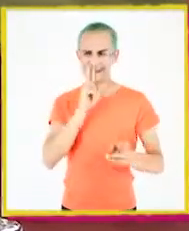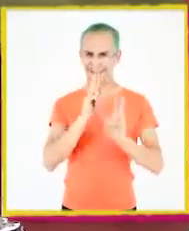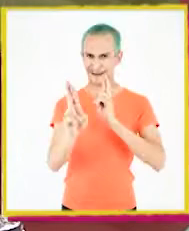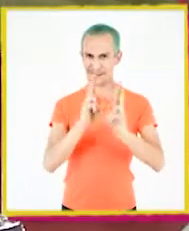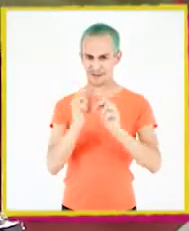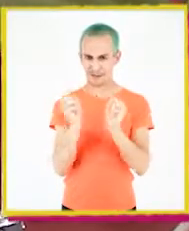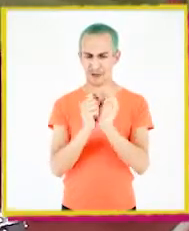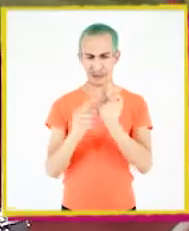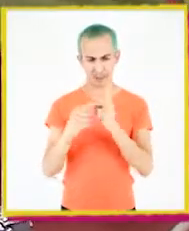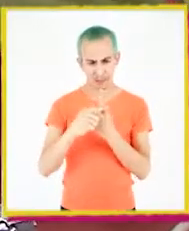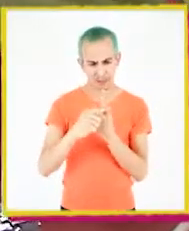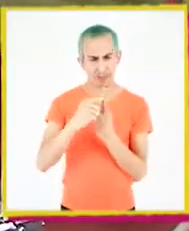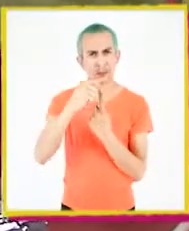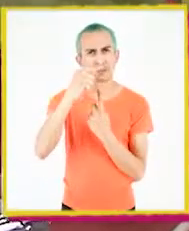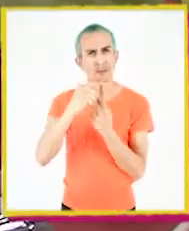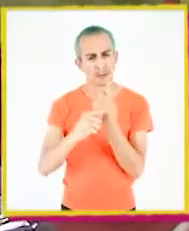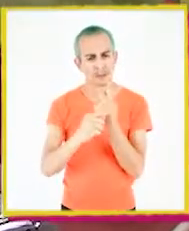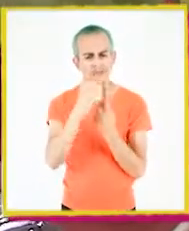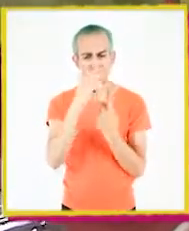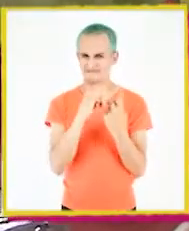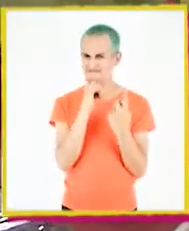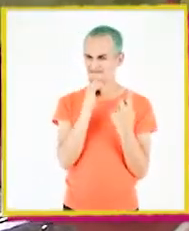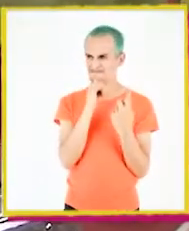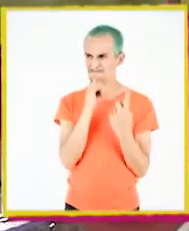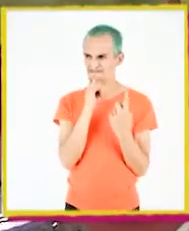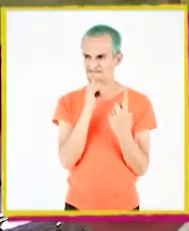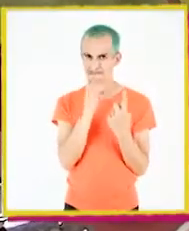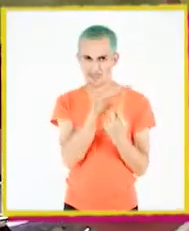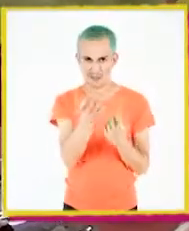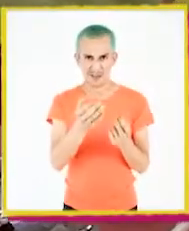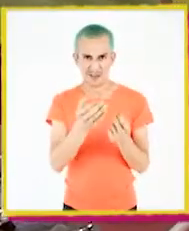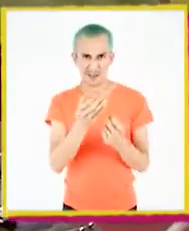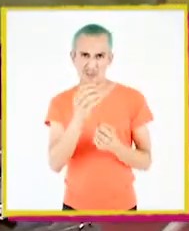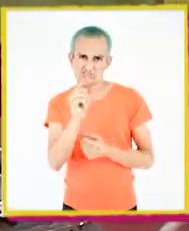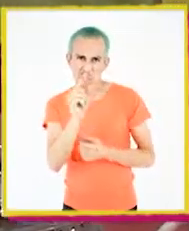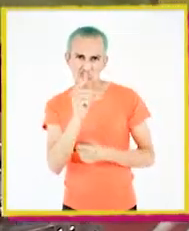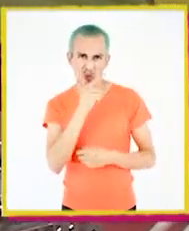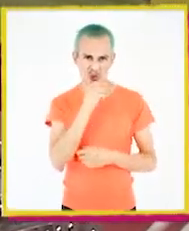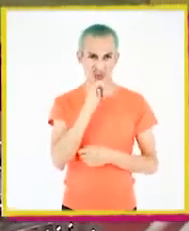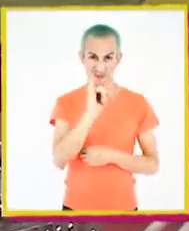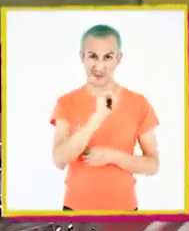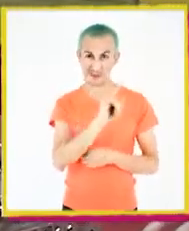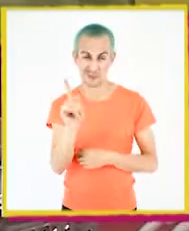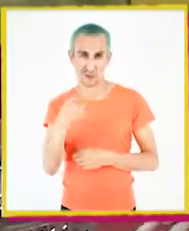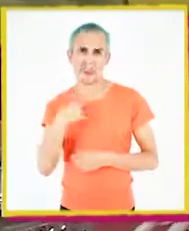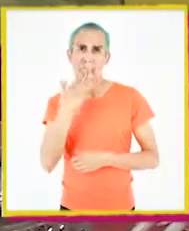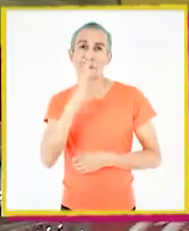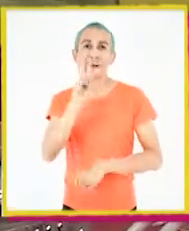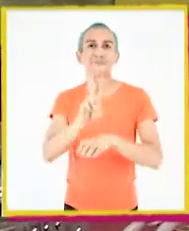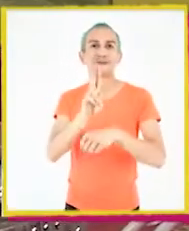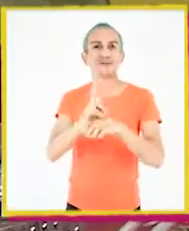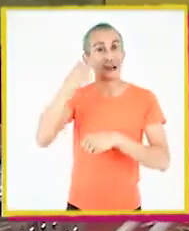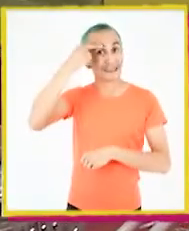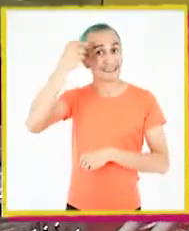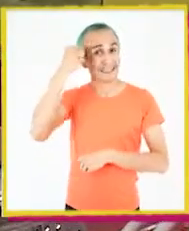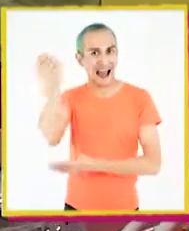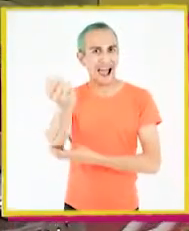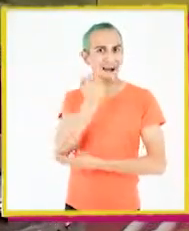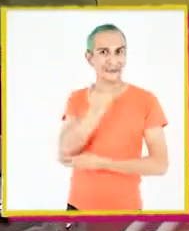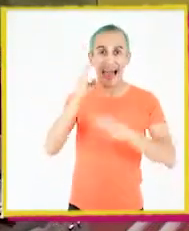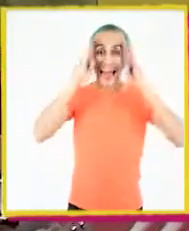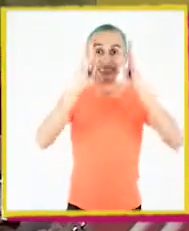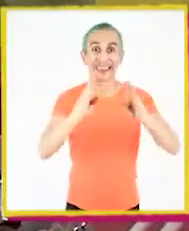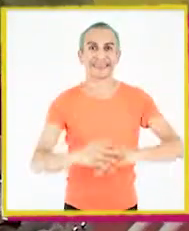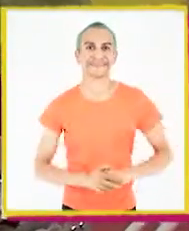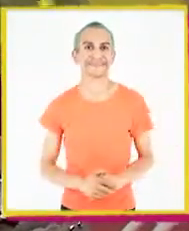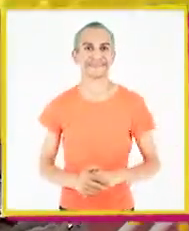¿Tiene que ver con la temperatura o no? Ay, no sé. Sí, quizá ustedes también tienen un poquito de dudas, ¿o no? Yo creo que el profesor César nos puede